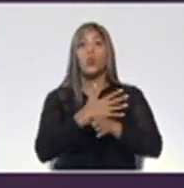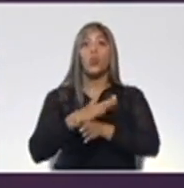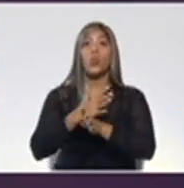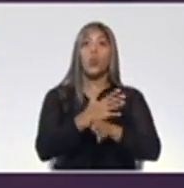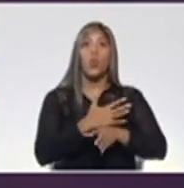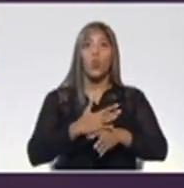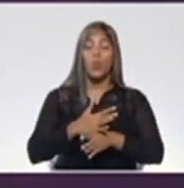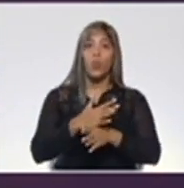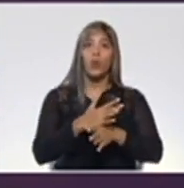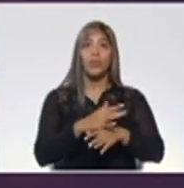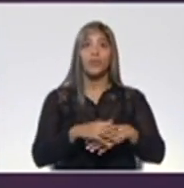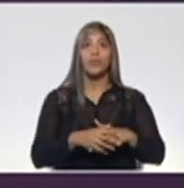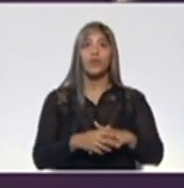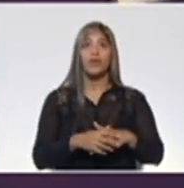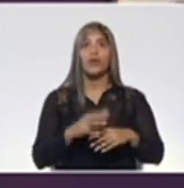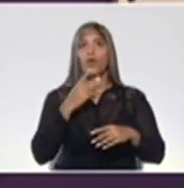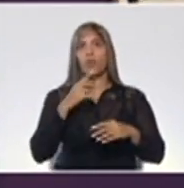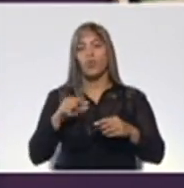van